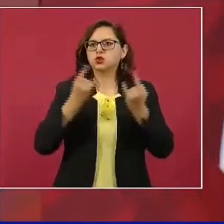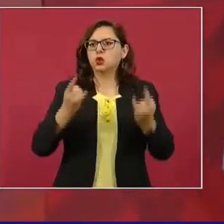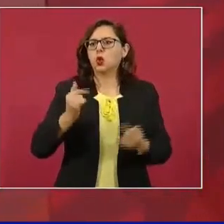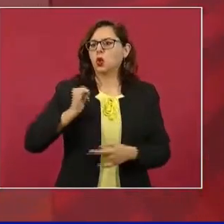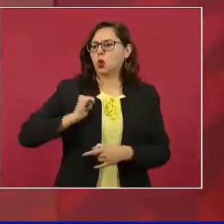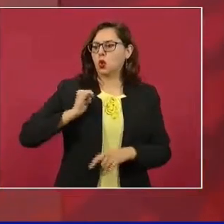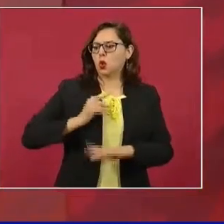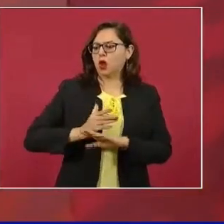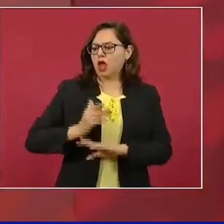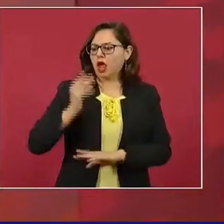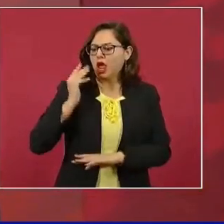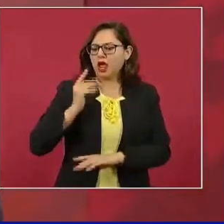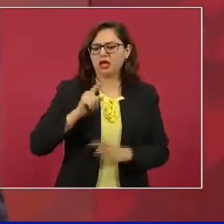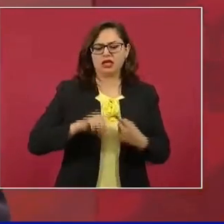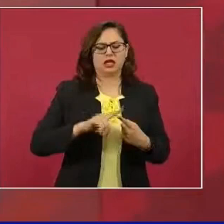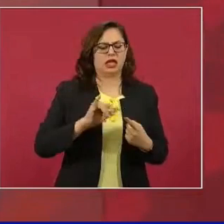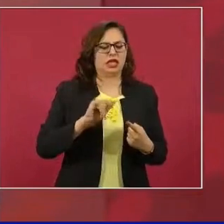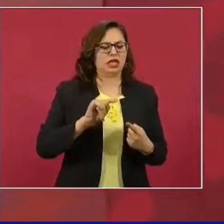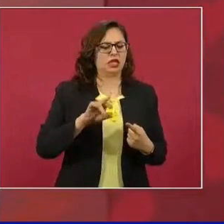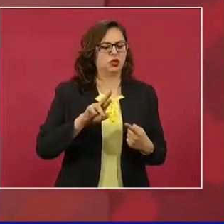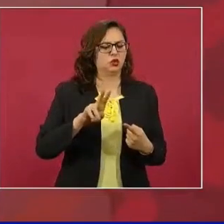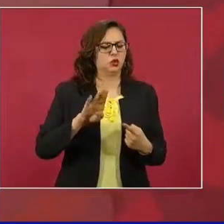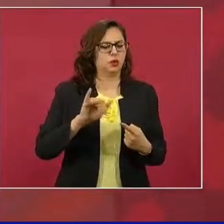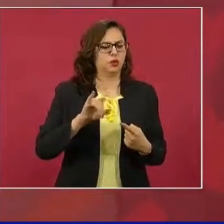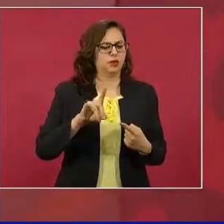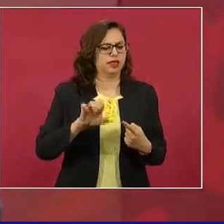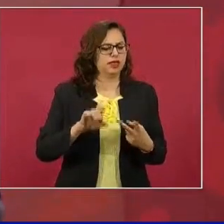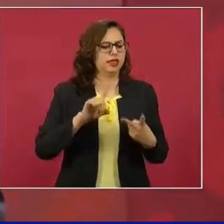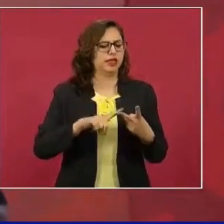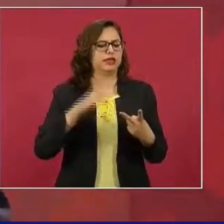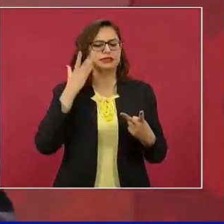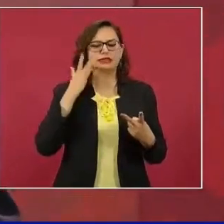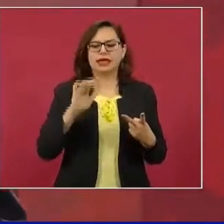y de Santana y desde luego